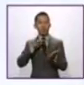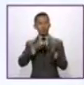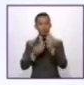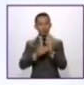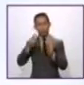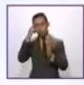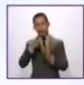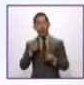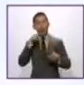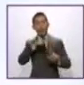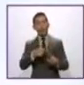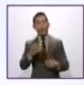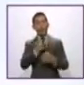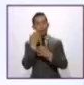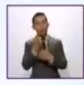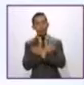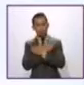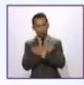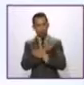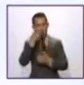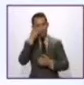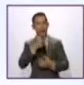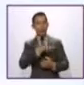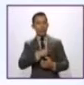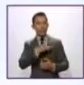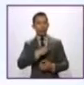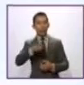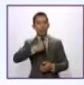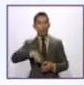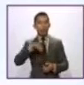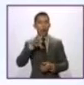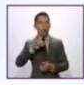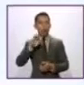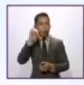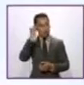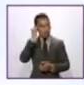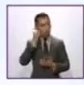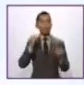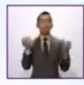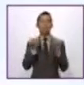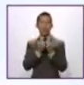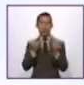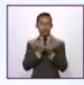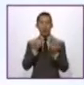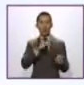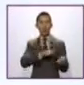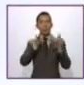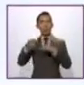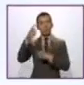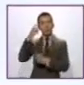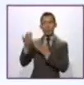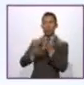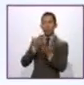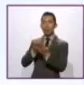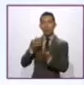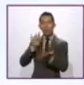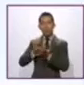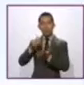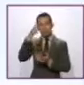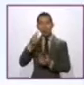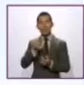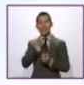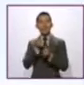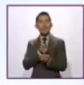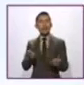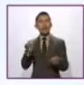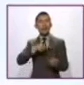la educación, para nuestros niños que no son indígenas, pues de igual manera plantearíamos la estrategia para estos chiquitos